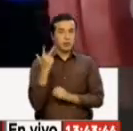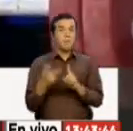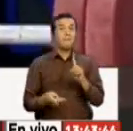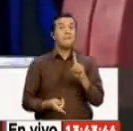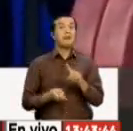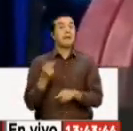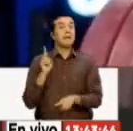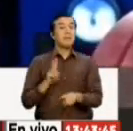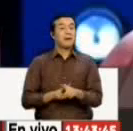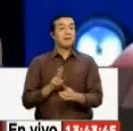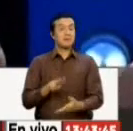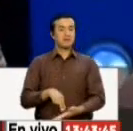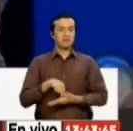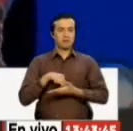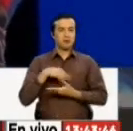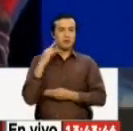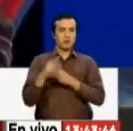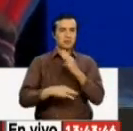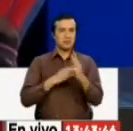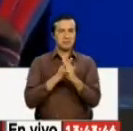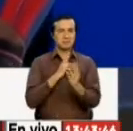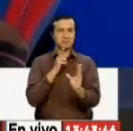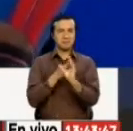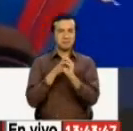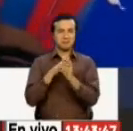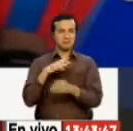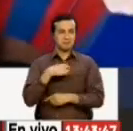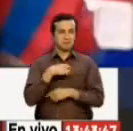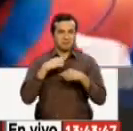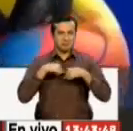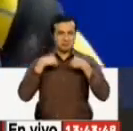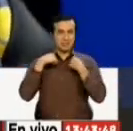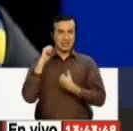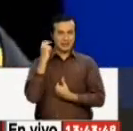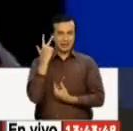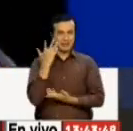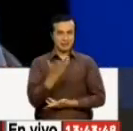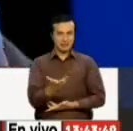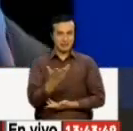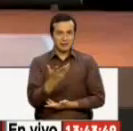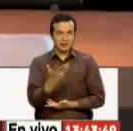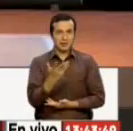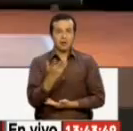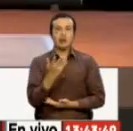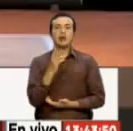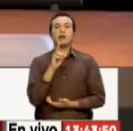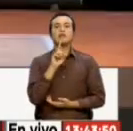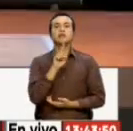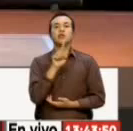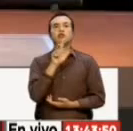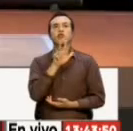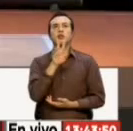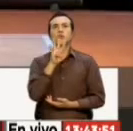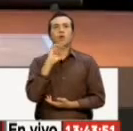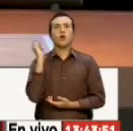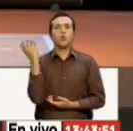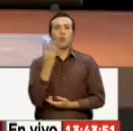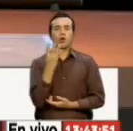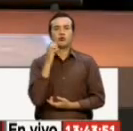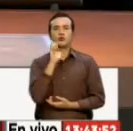vez en su carrera al podio de un mundial para recibir la medalla de bronce. En Envigón terminó quinta con 134 y en total fue cuarta